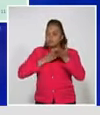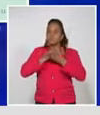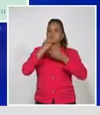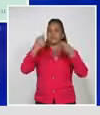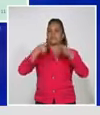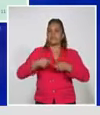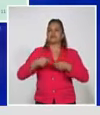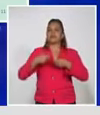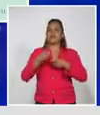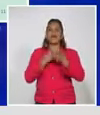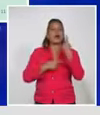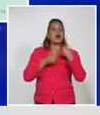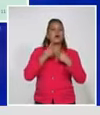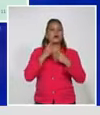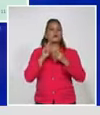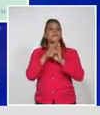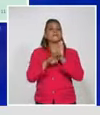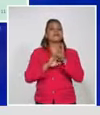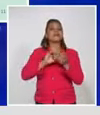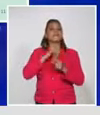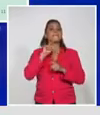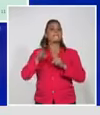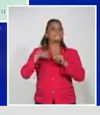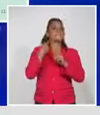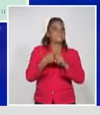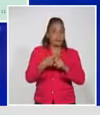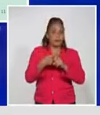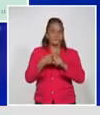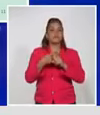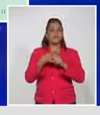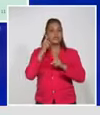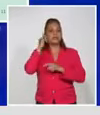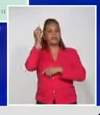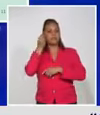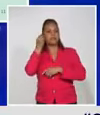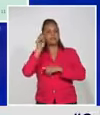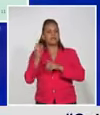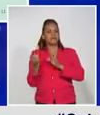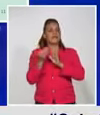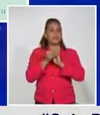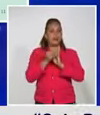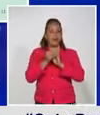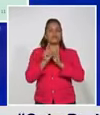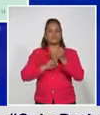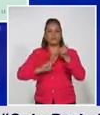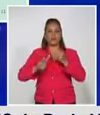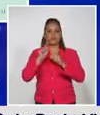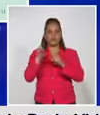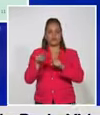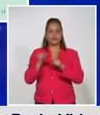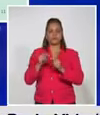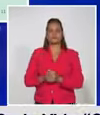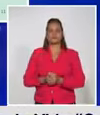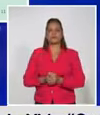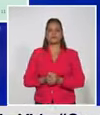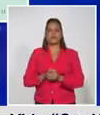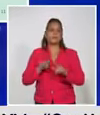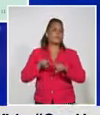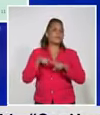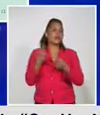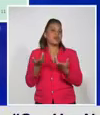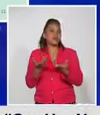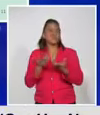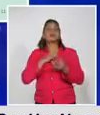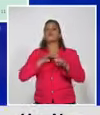algunas medidas restrictivas más que ya se están aplicando en su territorio para poder controlar